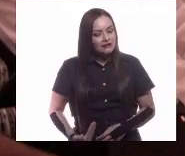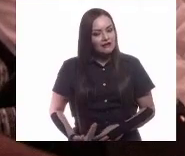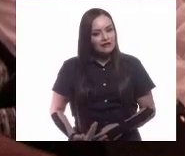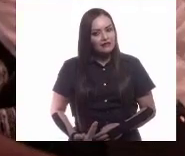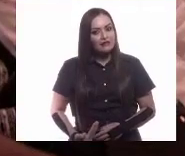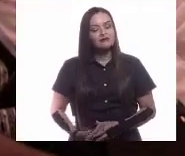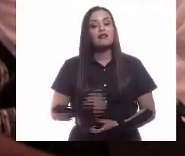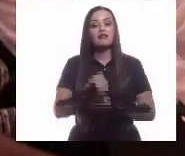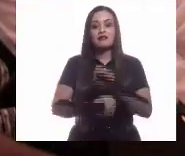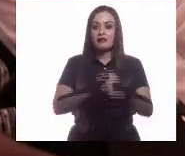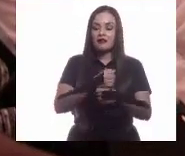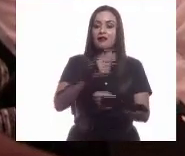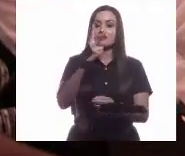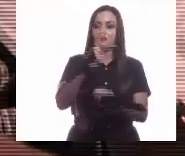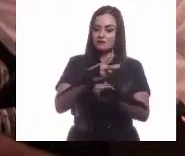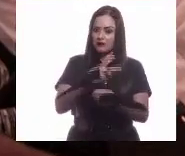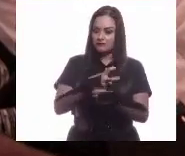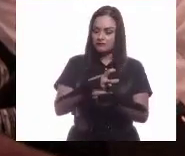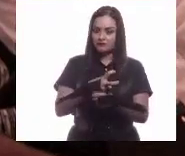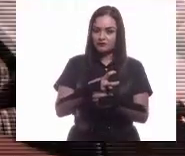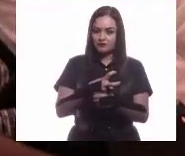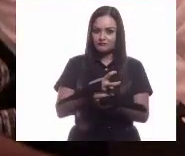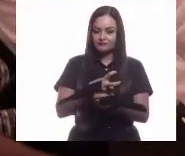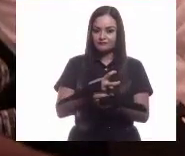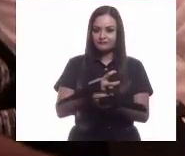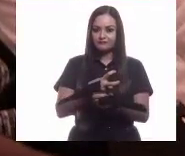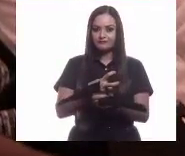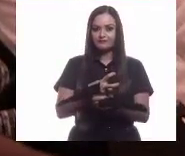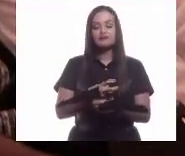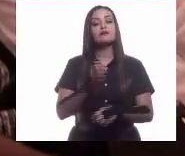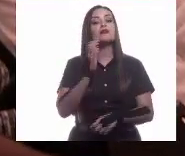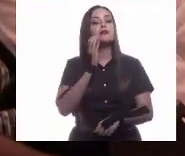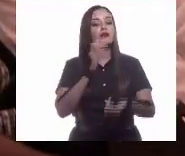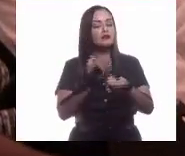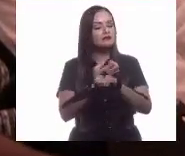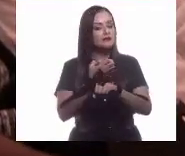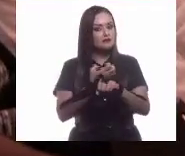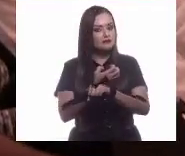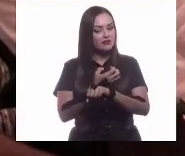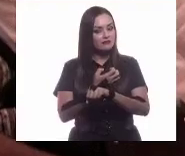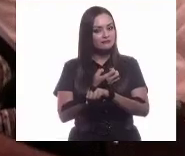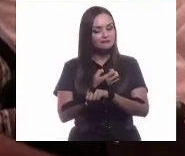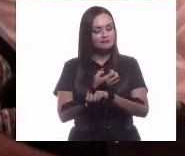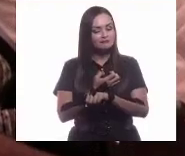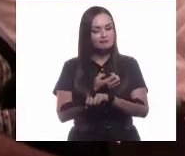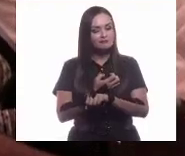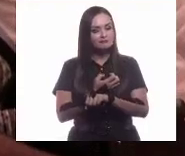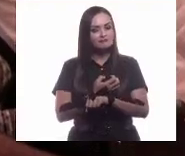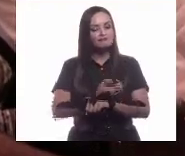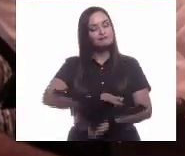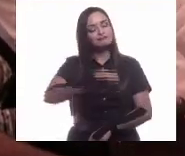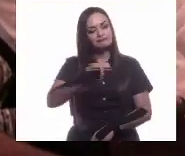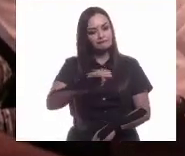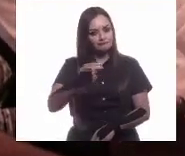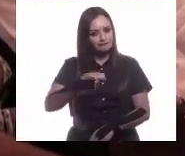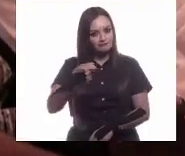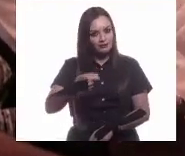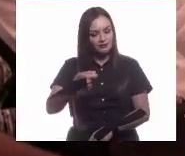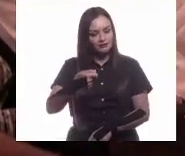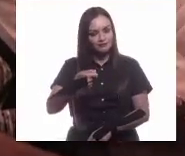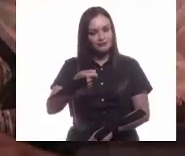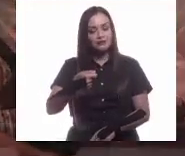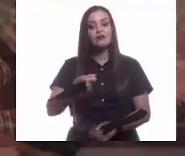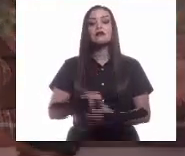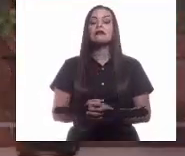año de ejercicio constitucional de la honorable 15ª legislatura del Congreso del Estado. Y saludándola a ella, quiero saludar